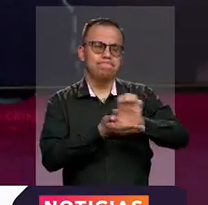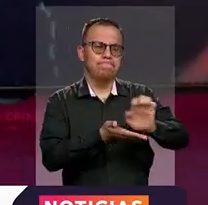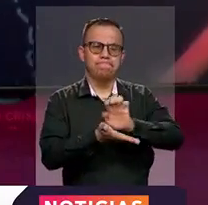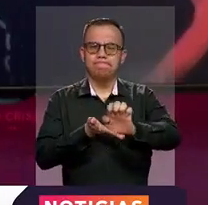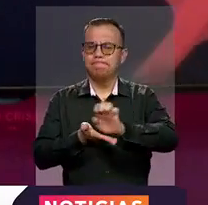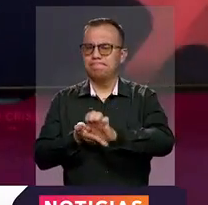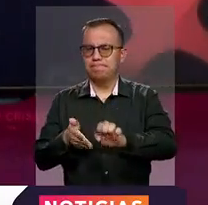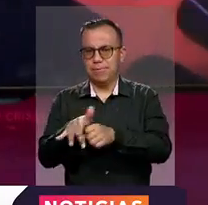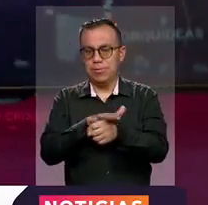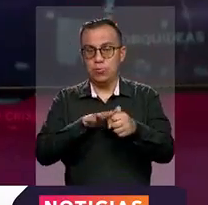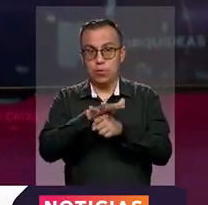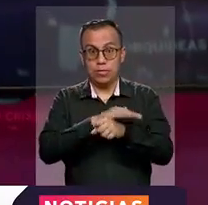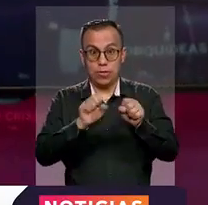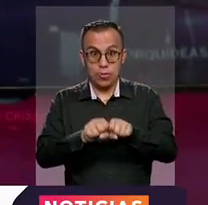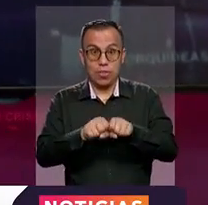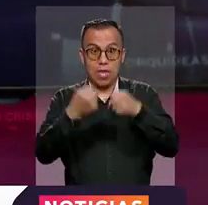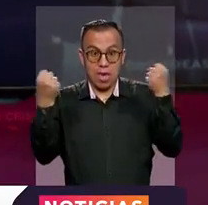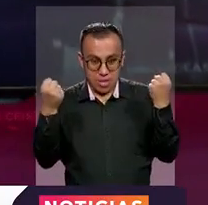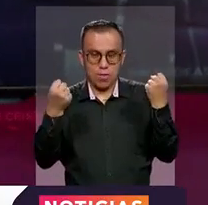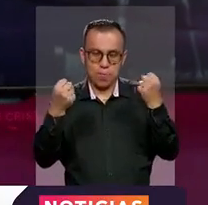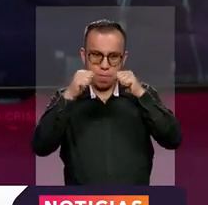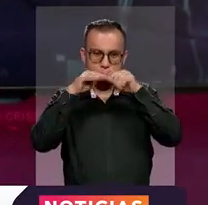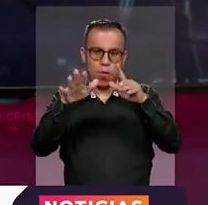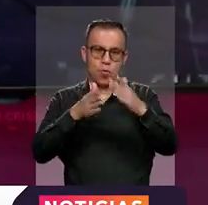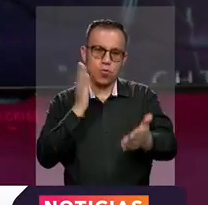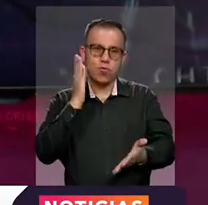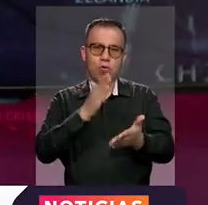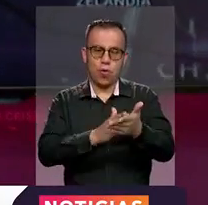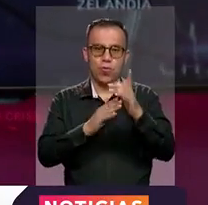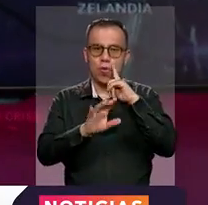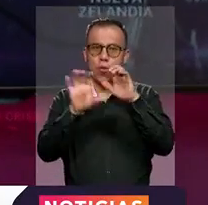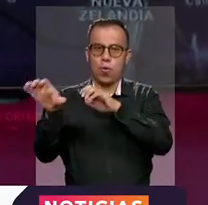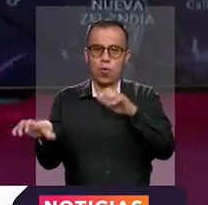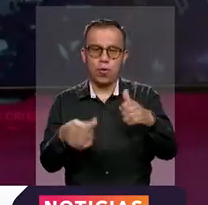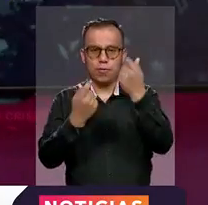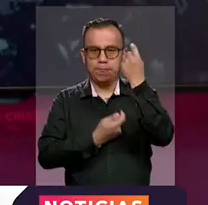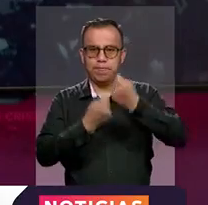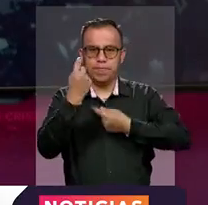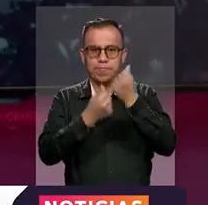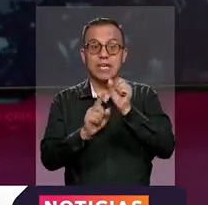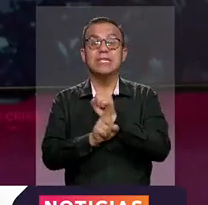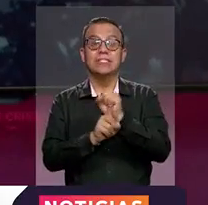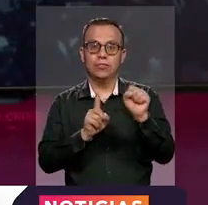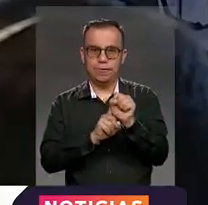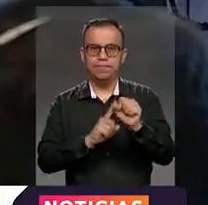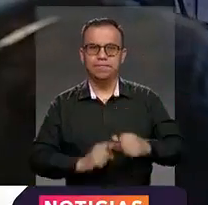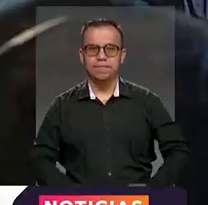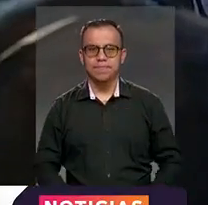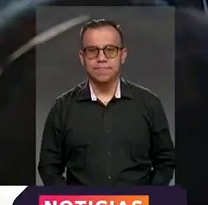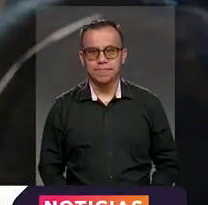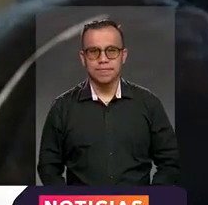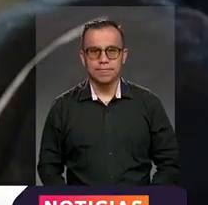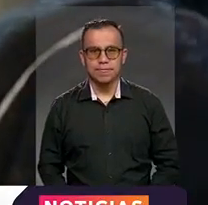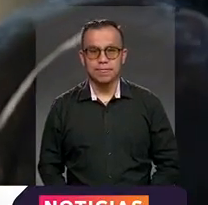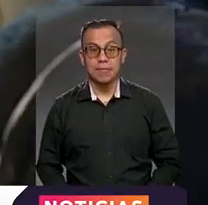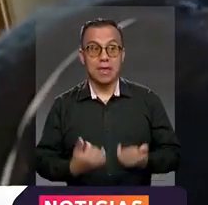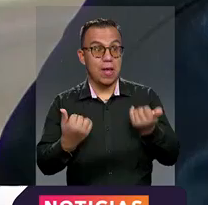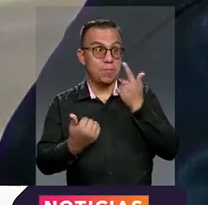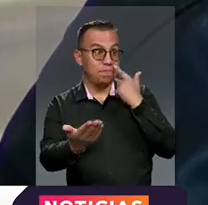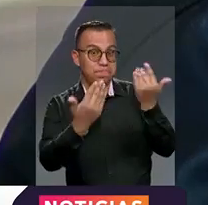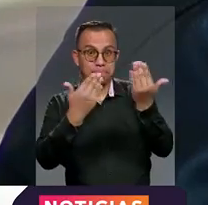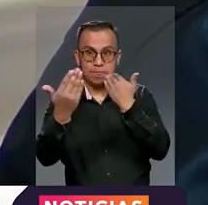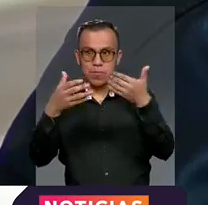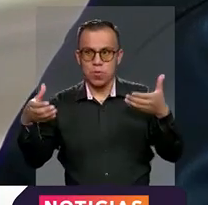tipo de actos vandálicos y violentos que vayan en contra del orden económico y social. Invitaron a